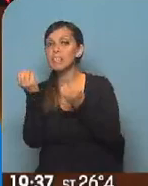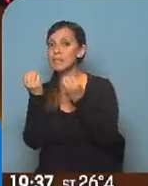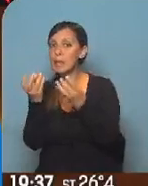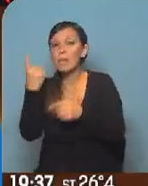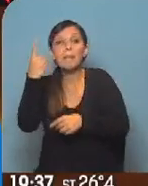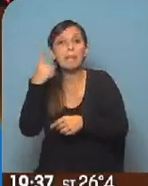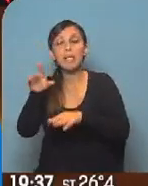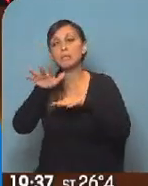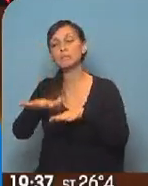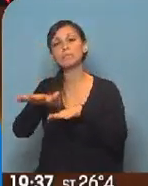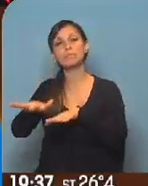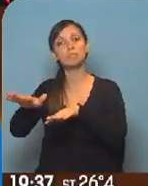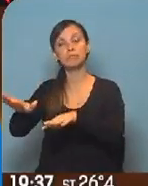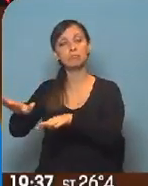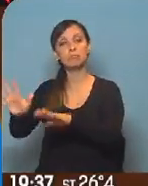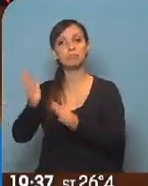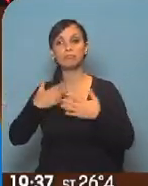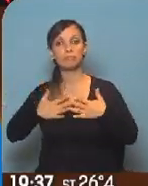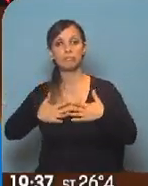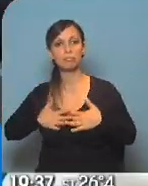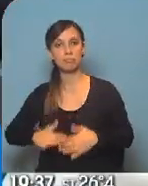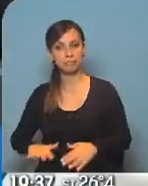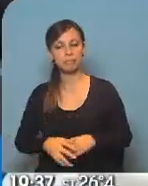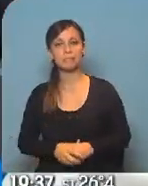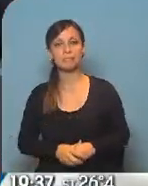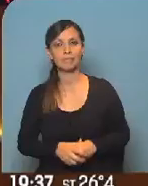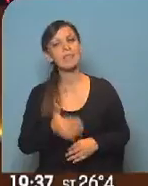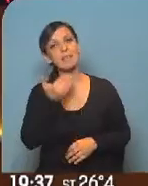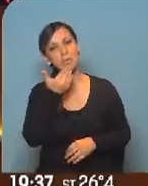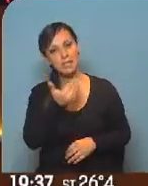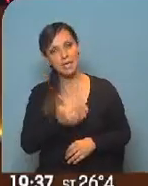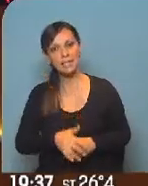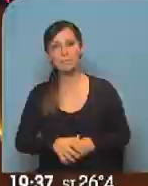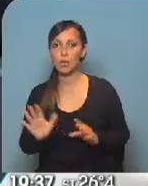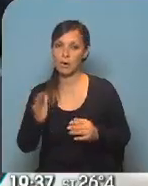se mantuvo dentro de unos parámetros sumamente normales. Bien, Gabriel, muchísimas gracias. Por favor, a